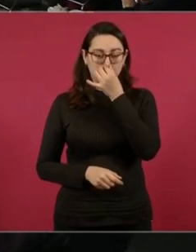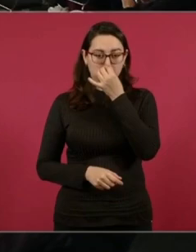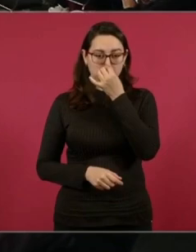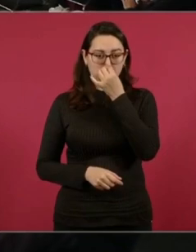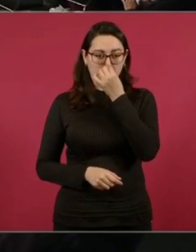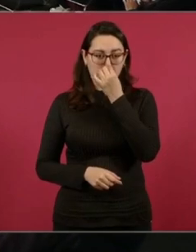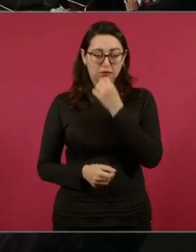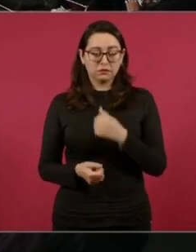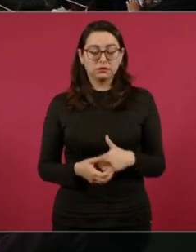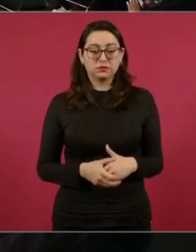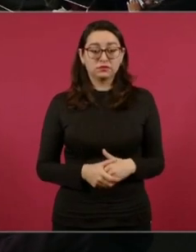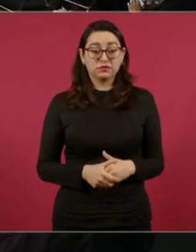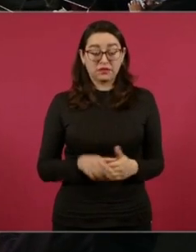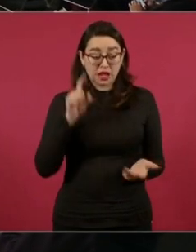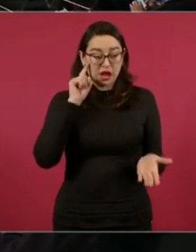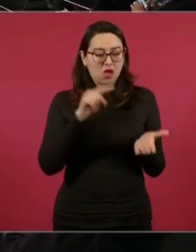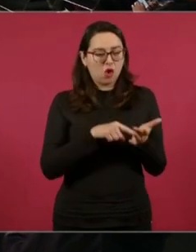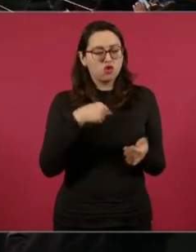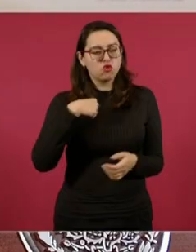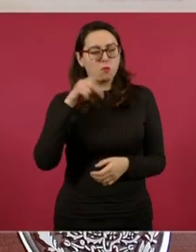José